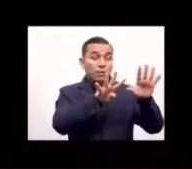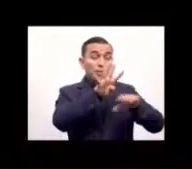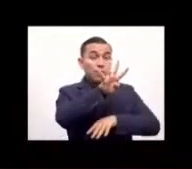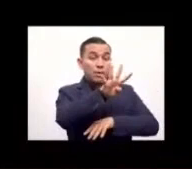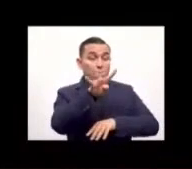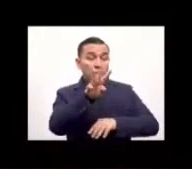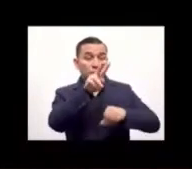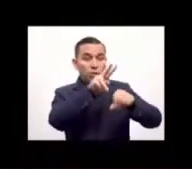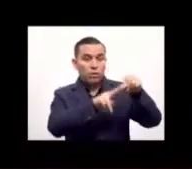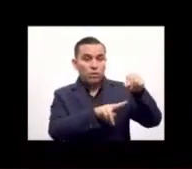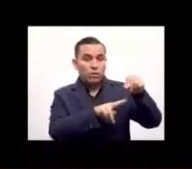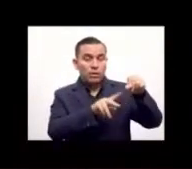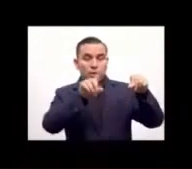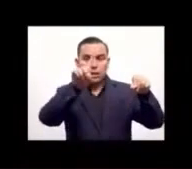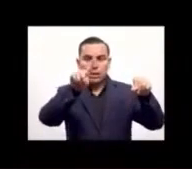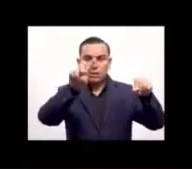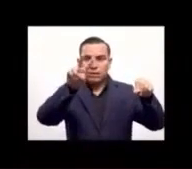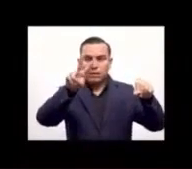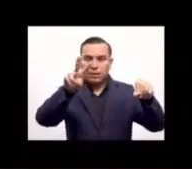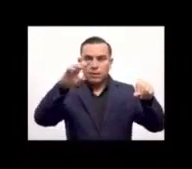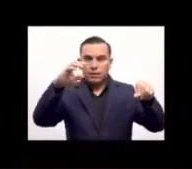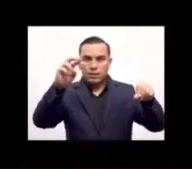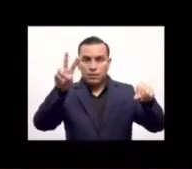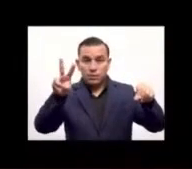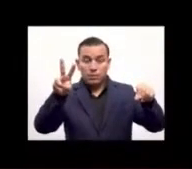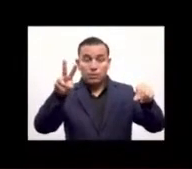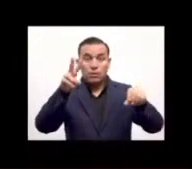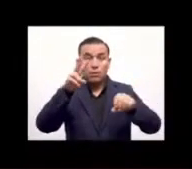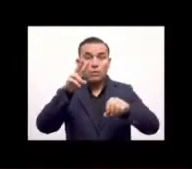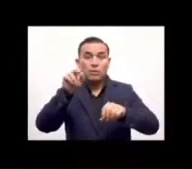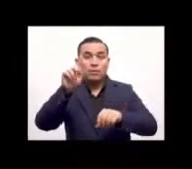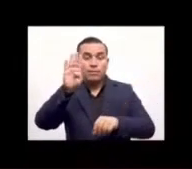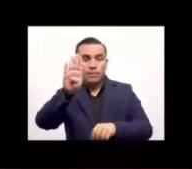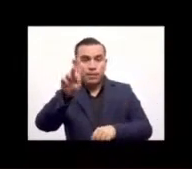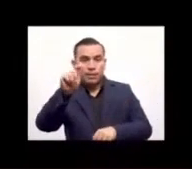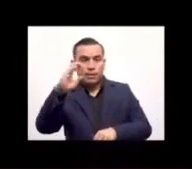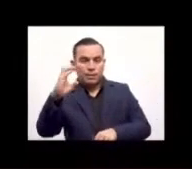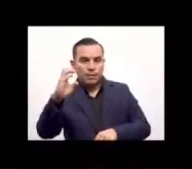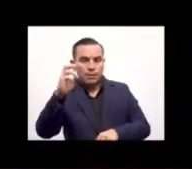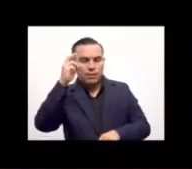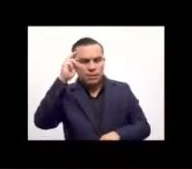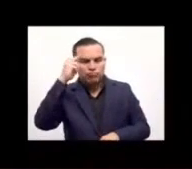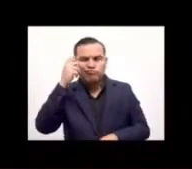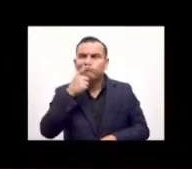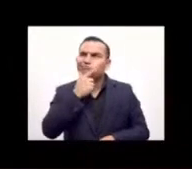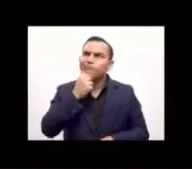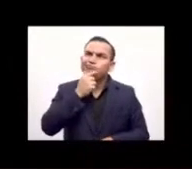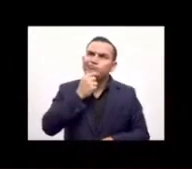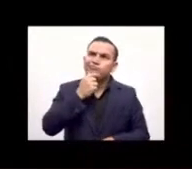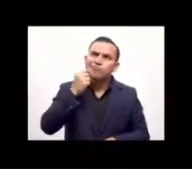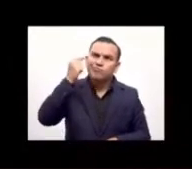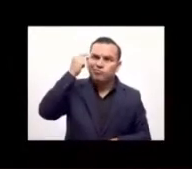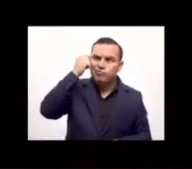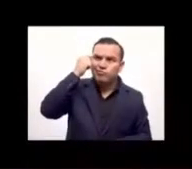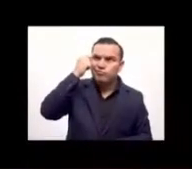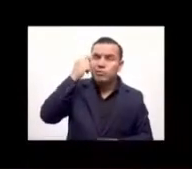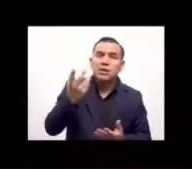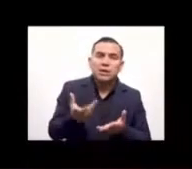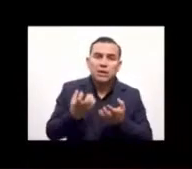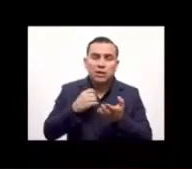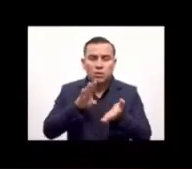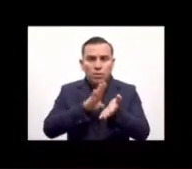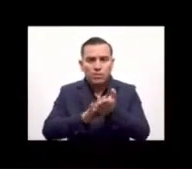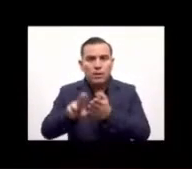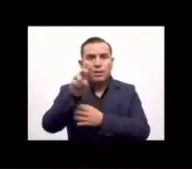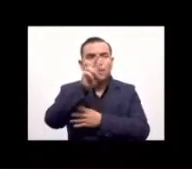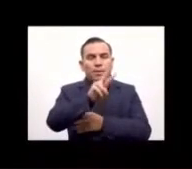Algo también muy, muy, muy, muy, muy interesante. Aquí en México vimos todo el tema de la pandemia en donde nuestro presidente dijo, bueno, yo se